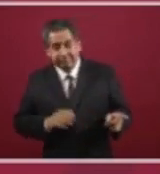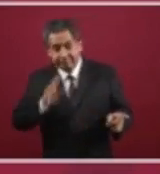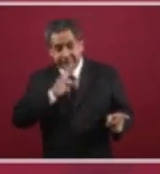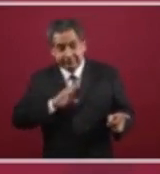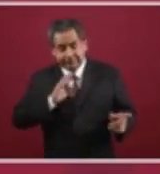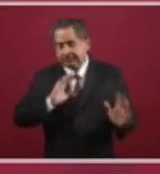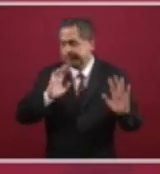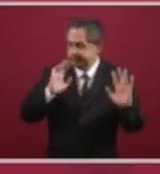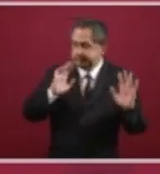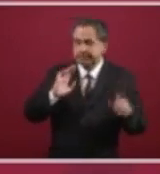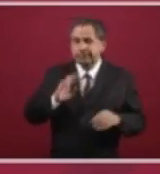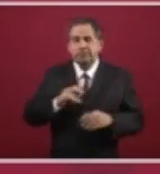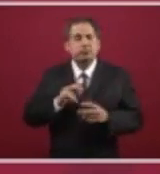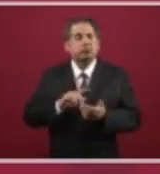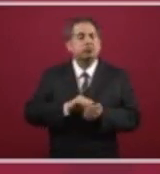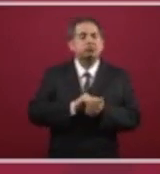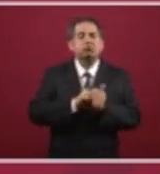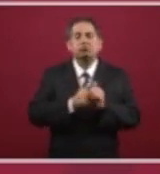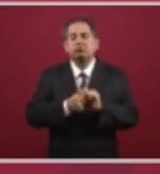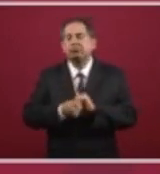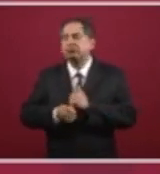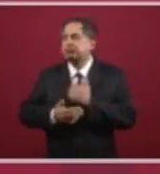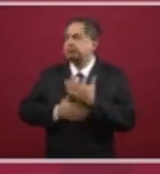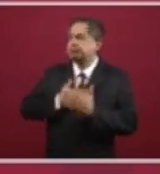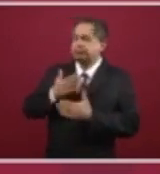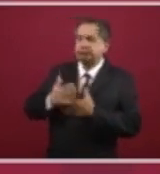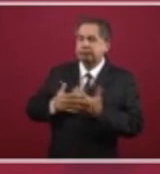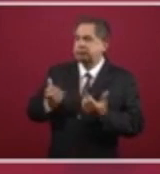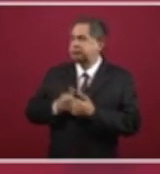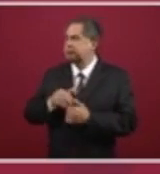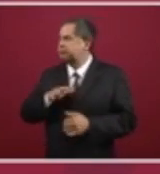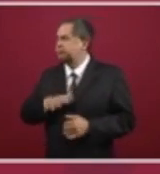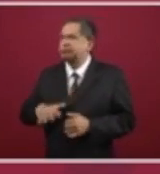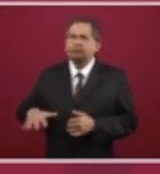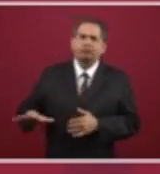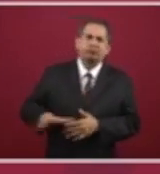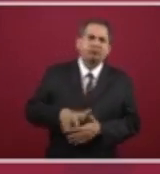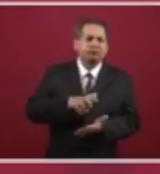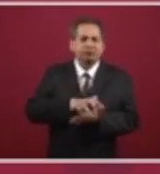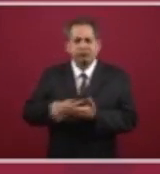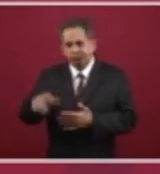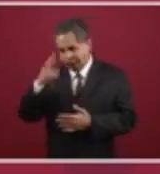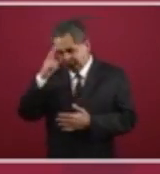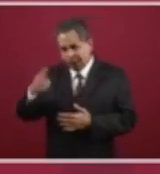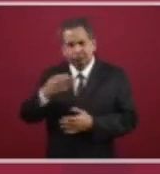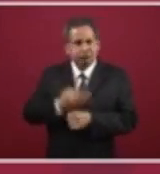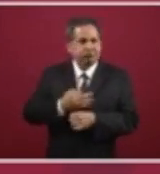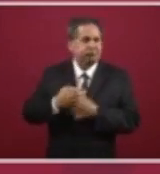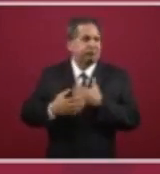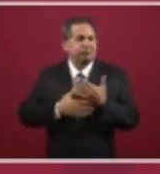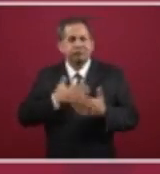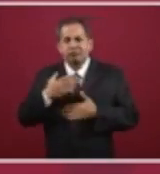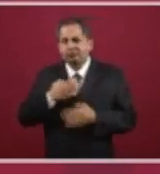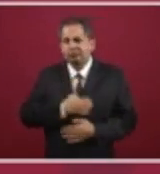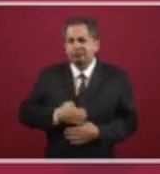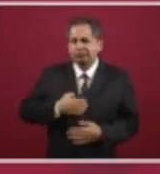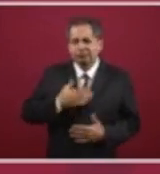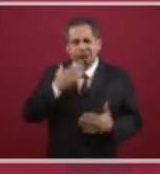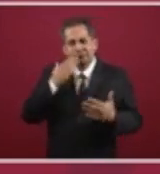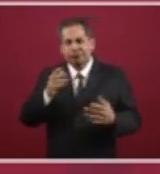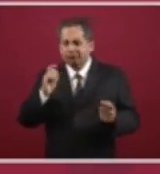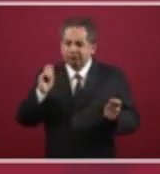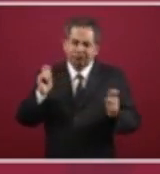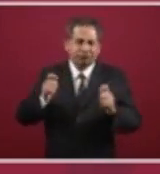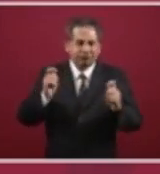ir alegrando junto con millones de mexicanos que estamos celebrando este